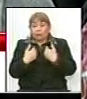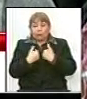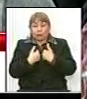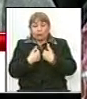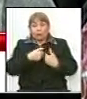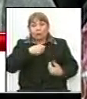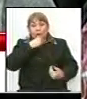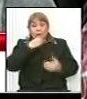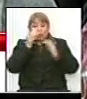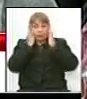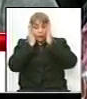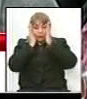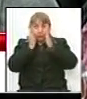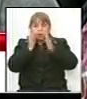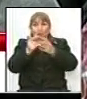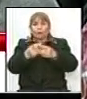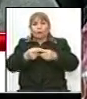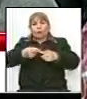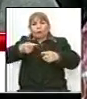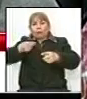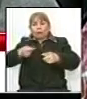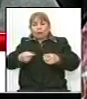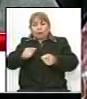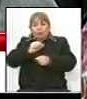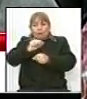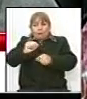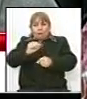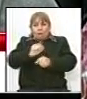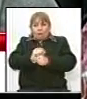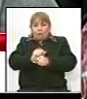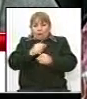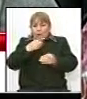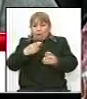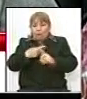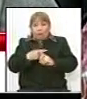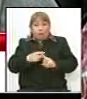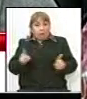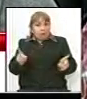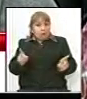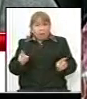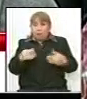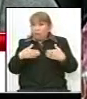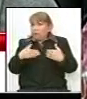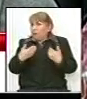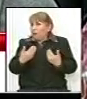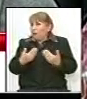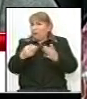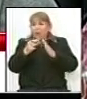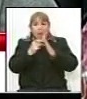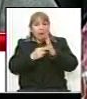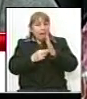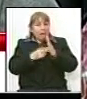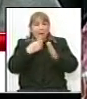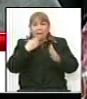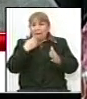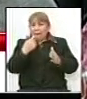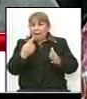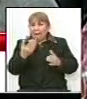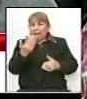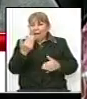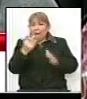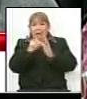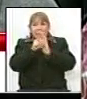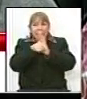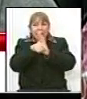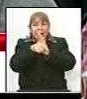adulto mayor, desde la consulta debe ser diferente. Por ejemplo, no puedo programar a un geriatra que atienda en 15